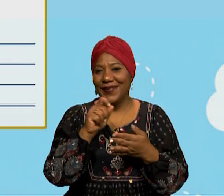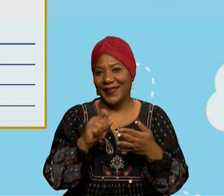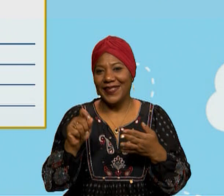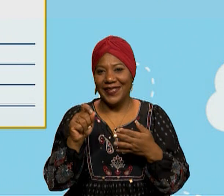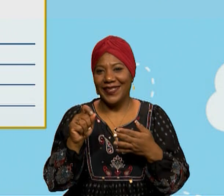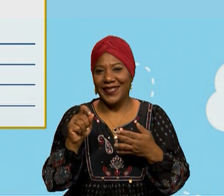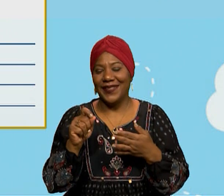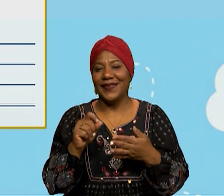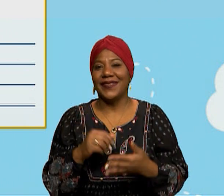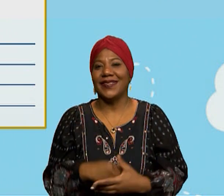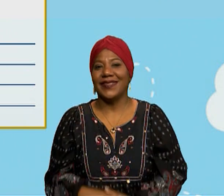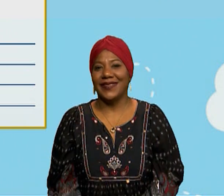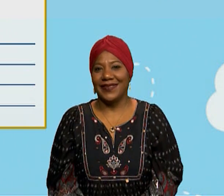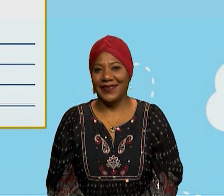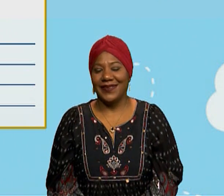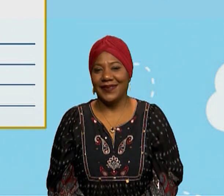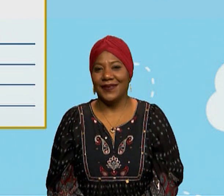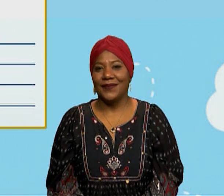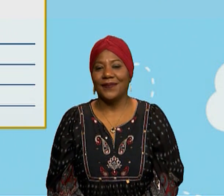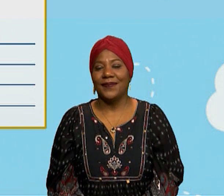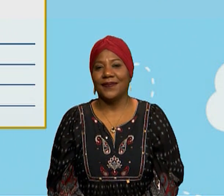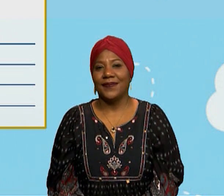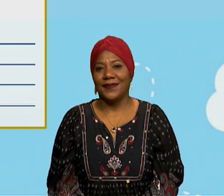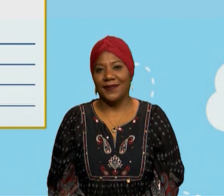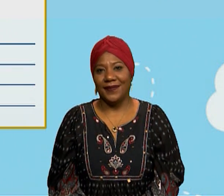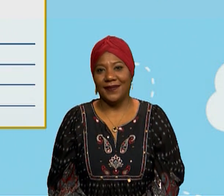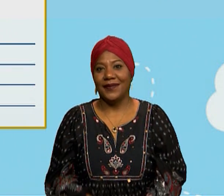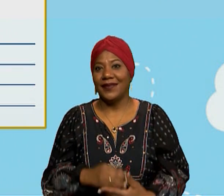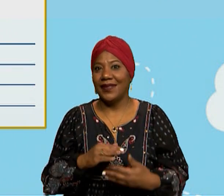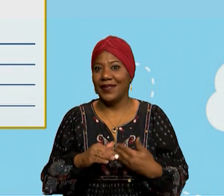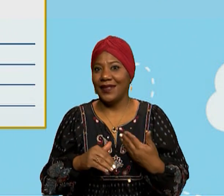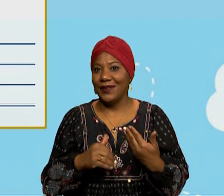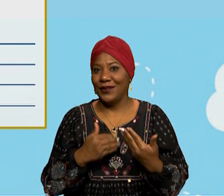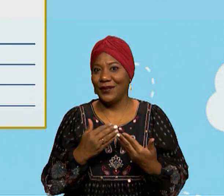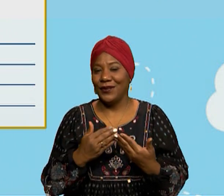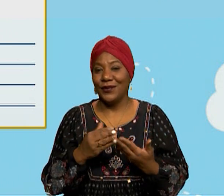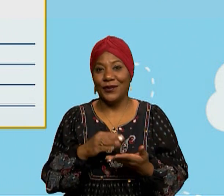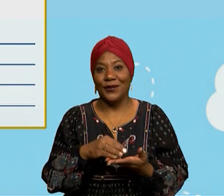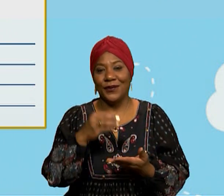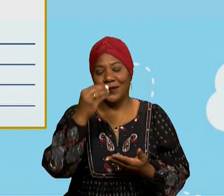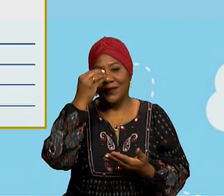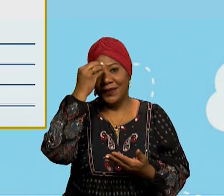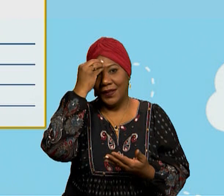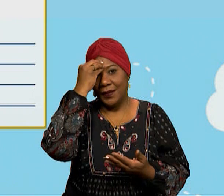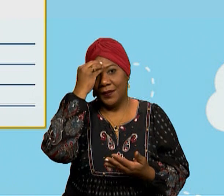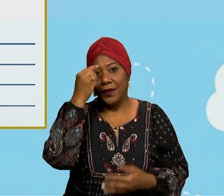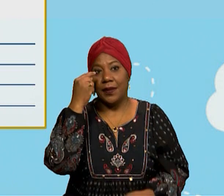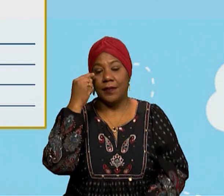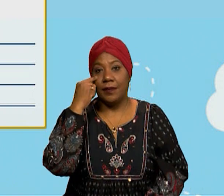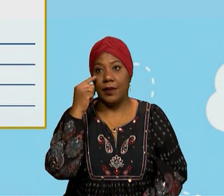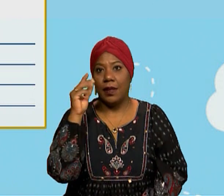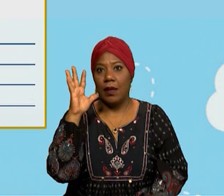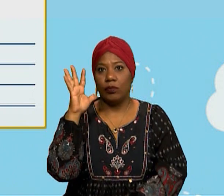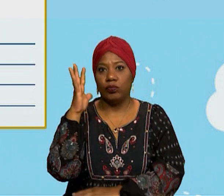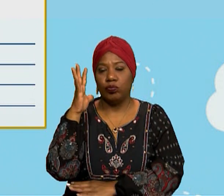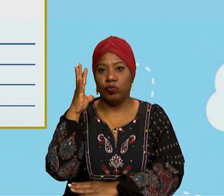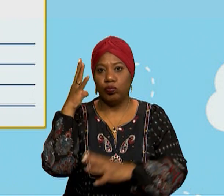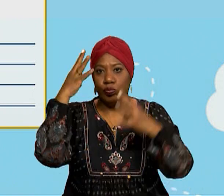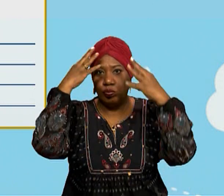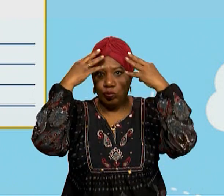del cuento ilustrado. Ya hemos estudiado todo esto. Entonces, observamos las imágenes aquí. En este caso tenemos